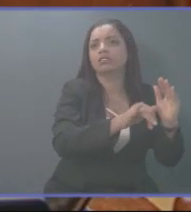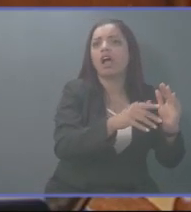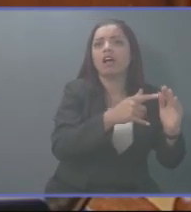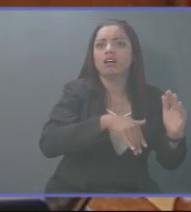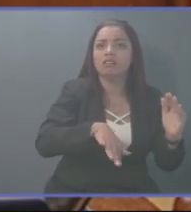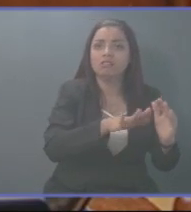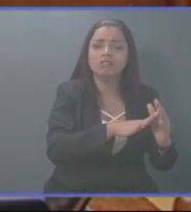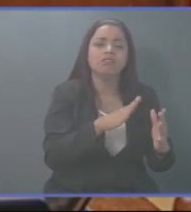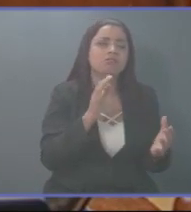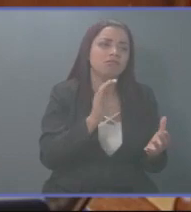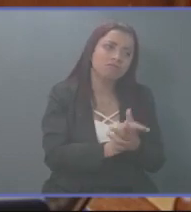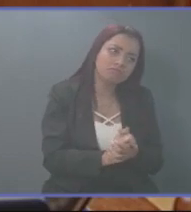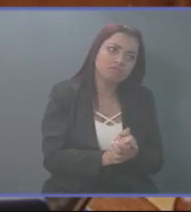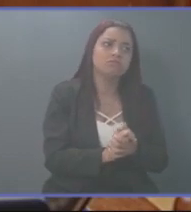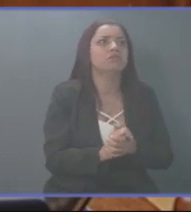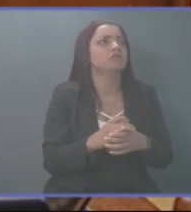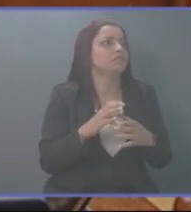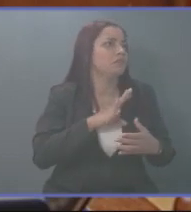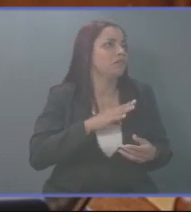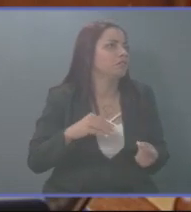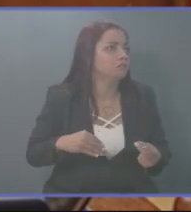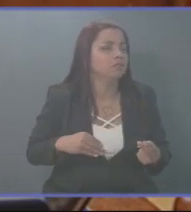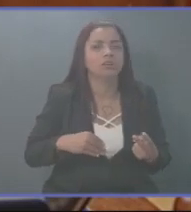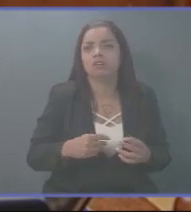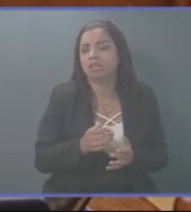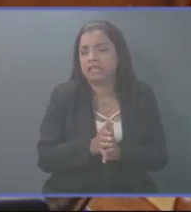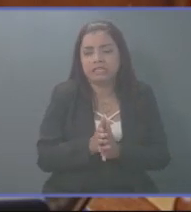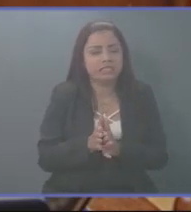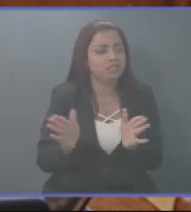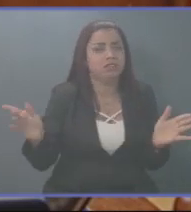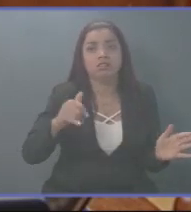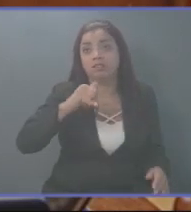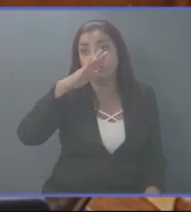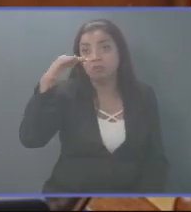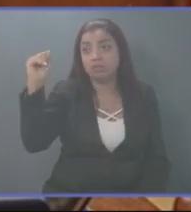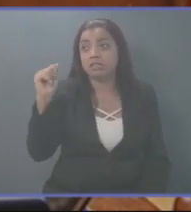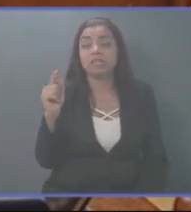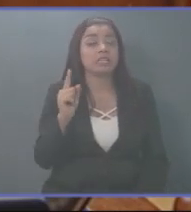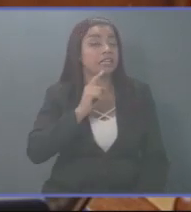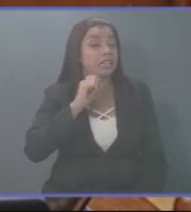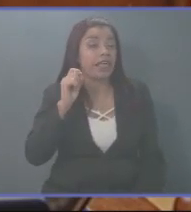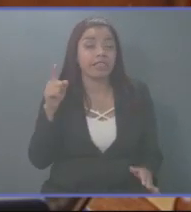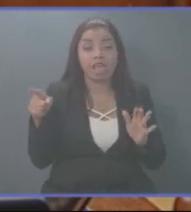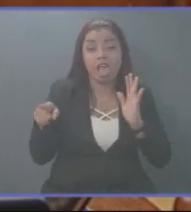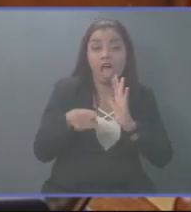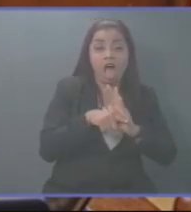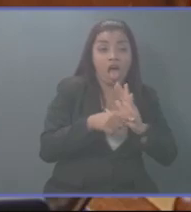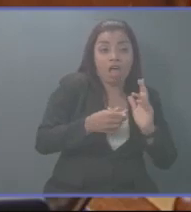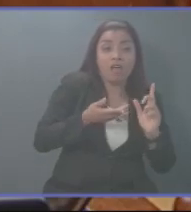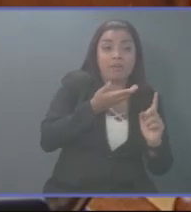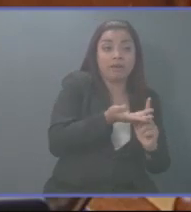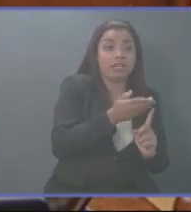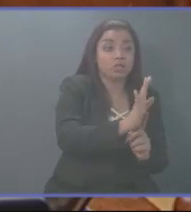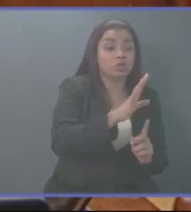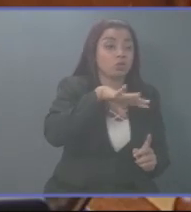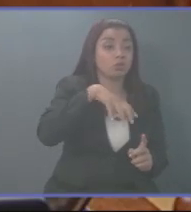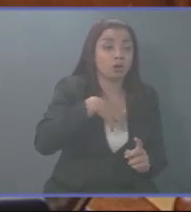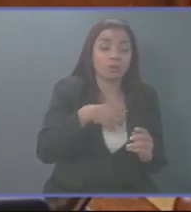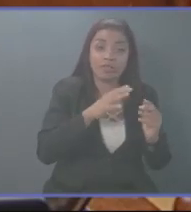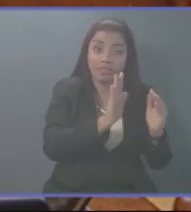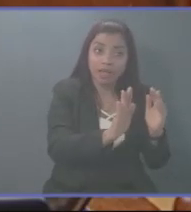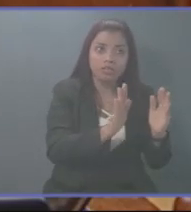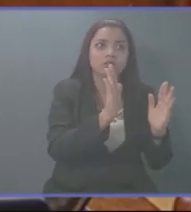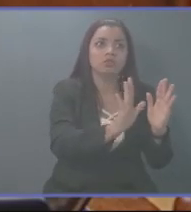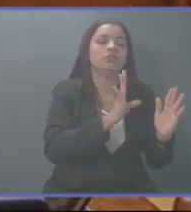su plan de vida en cualquier parte de la República, sin que nadie amenace o perturbe su propiedad, su familia,